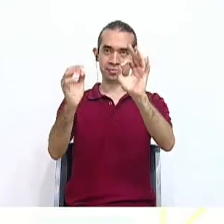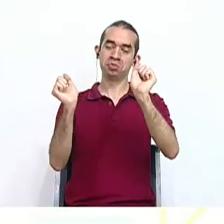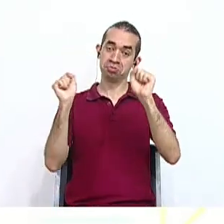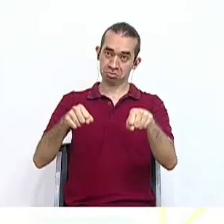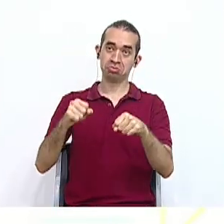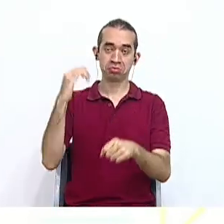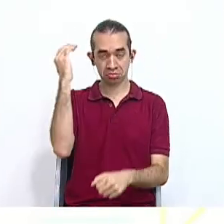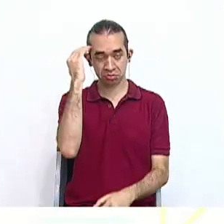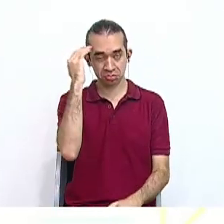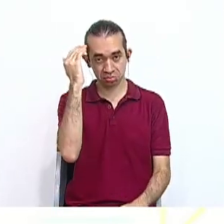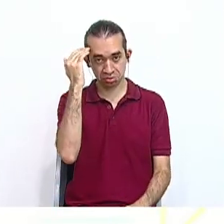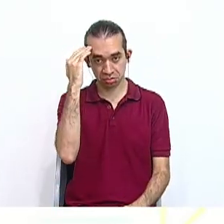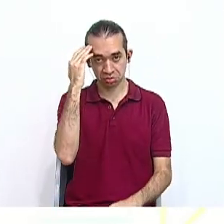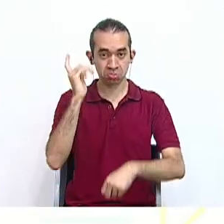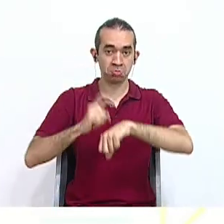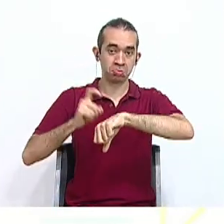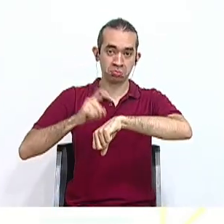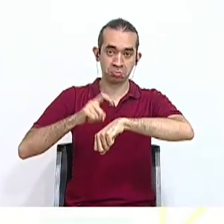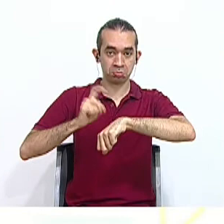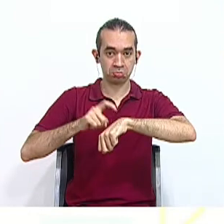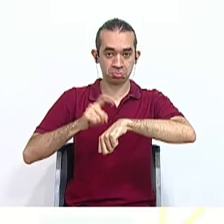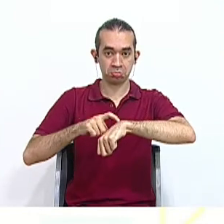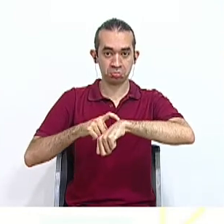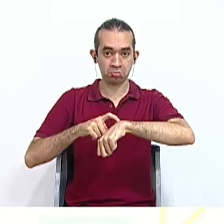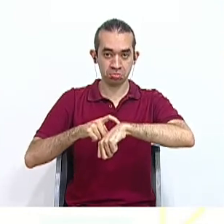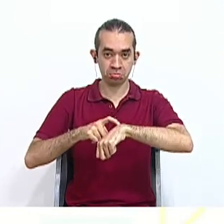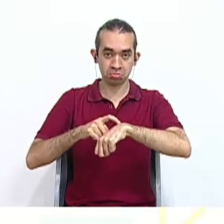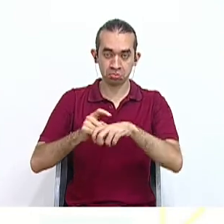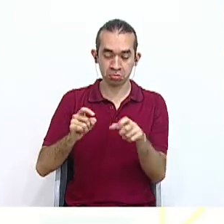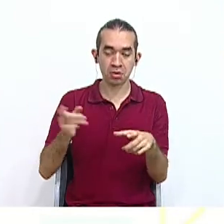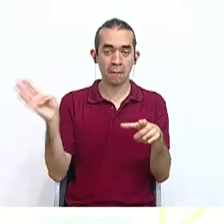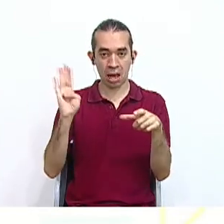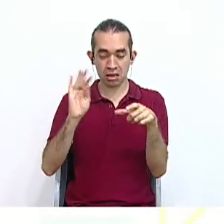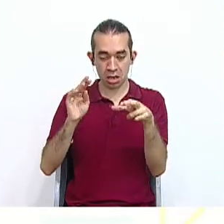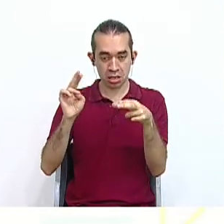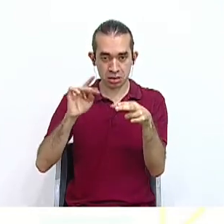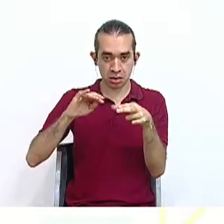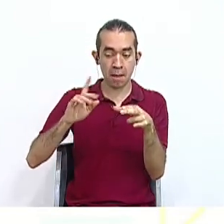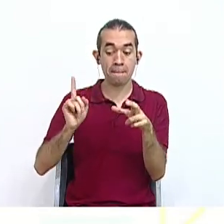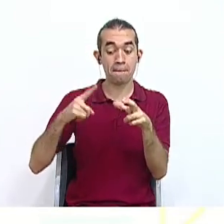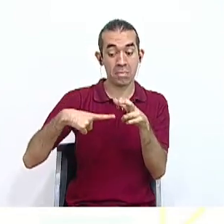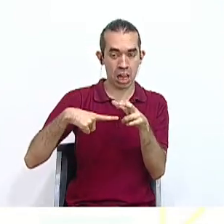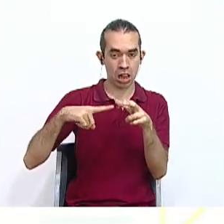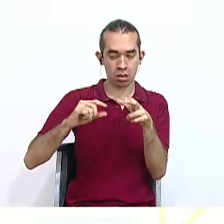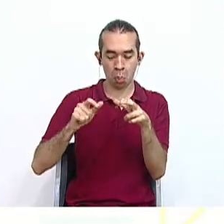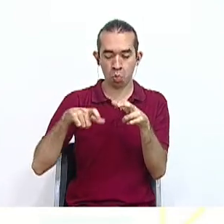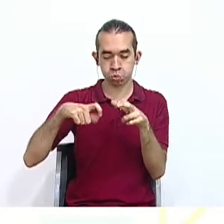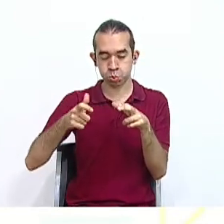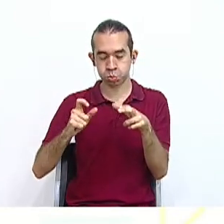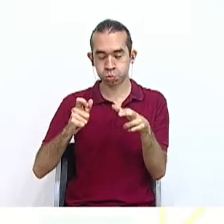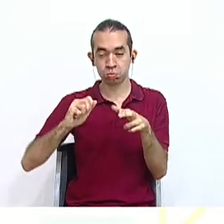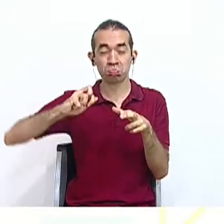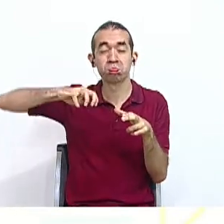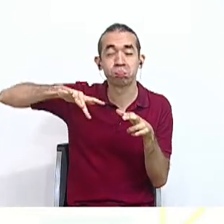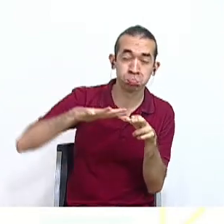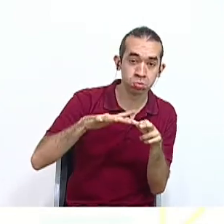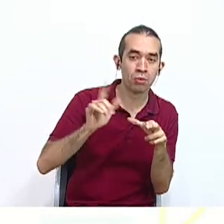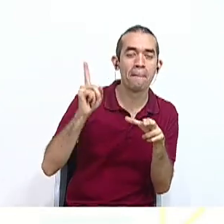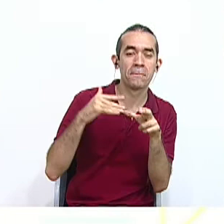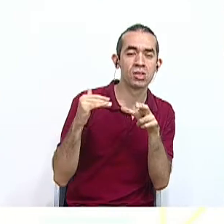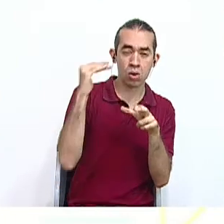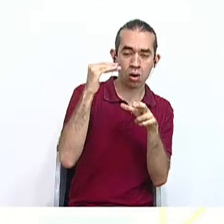poder determinar el tiempo que va a pasar este cultivo de bacterias de 1000 bacterias a 1.000.000 de bacterias. Para eso nos va a